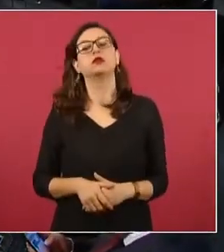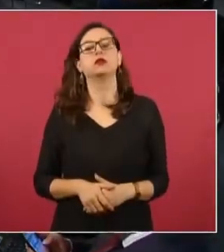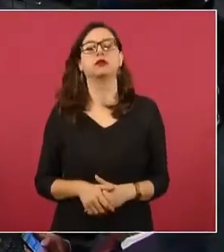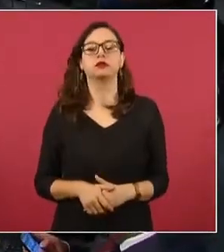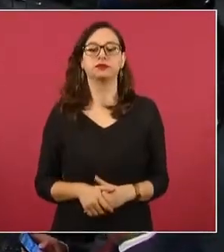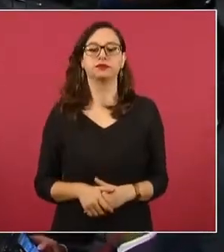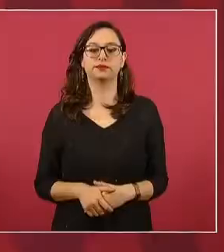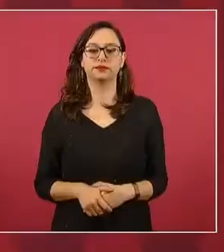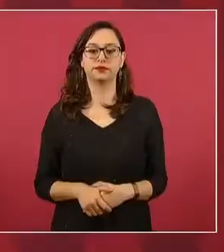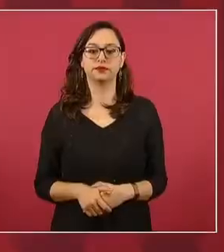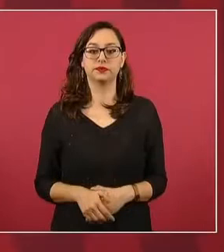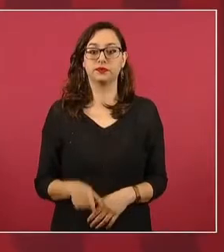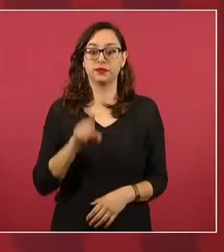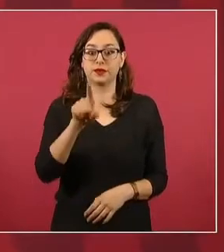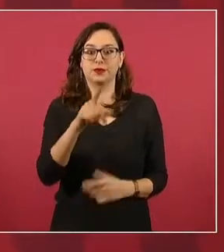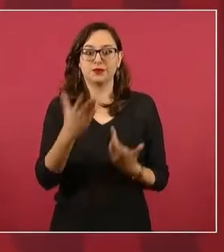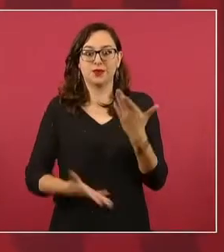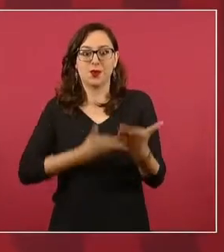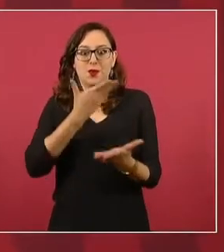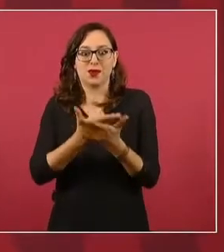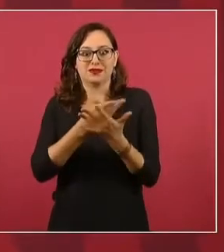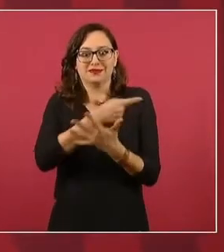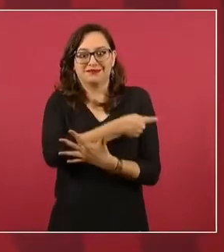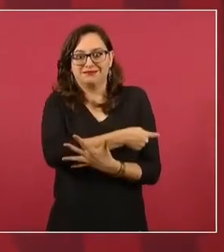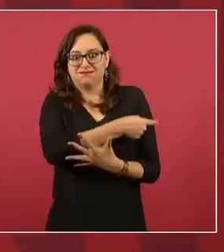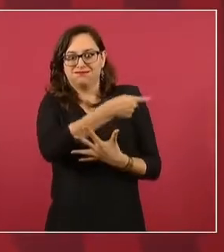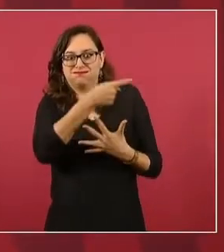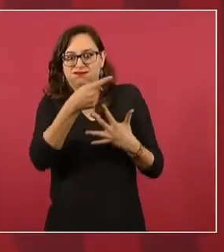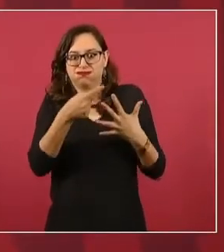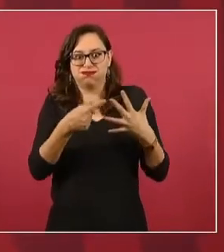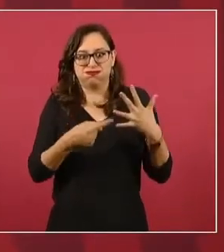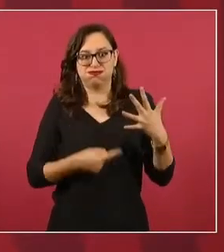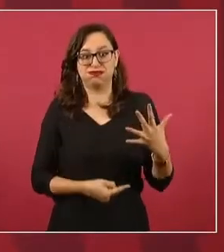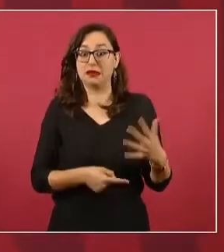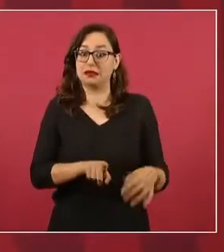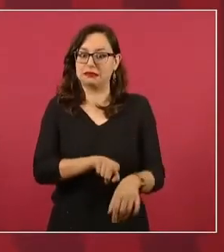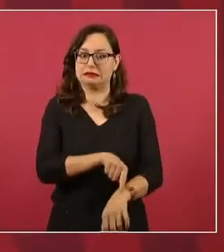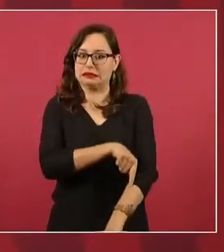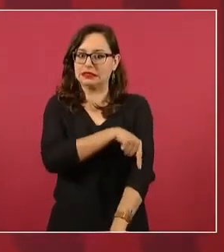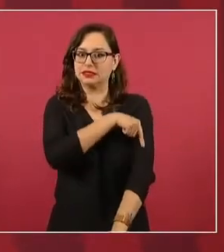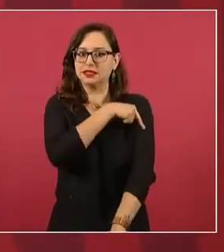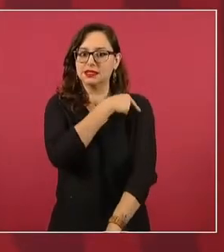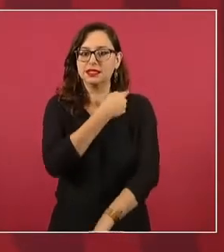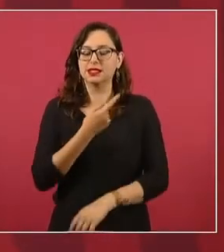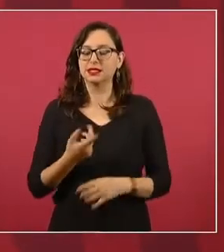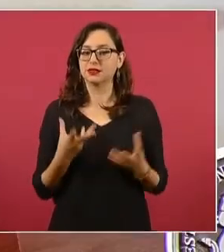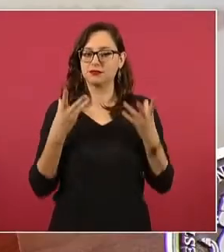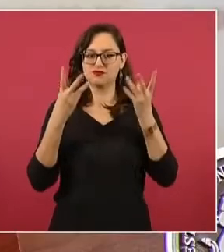es muy amplio lo que estás